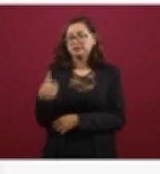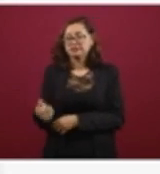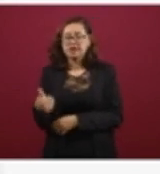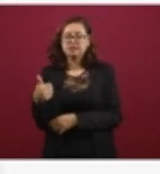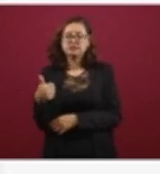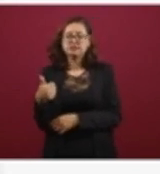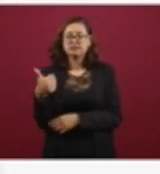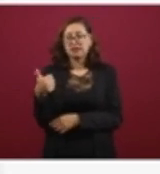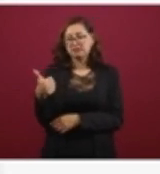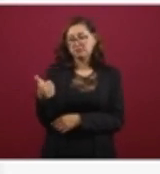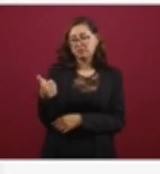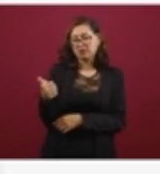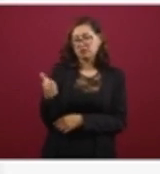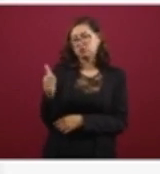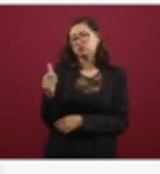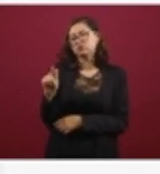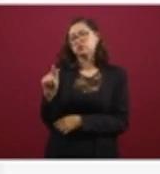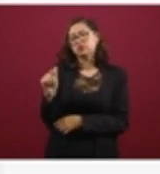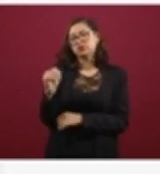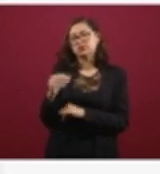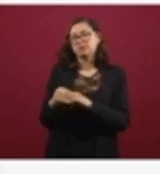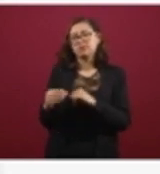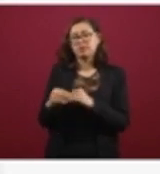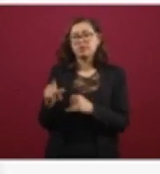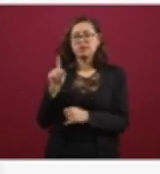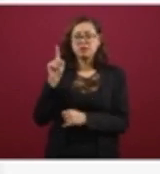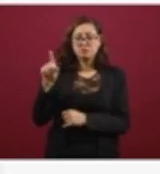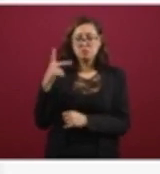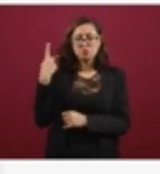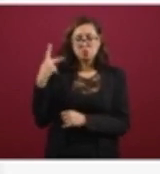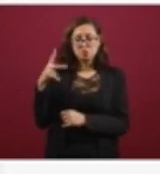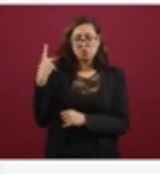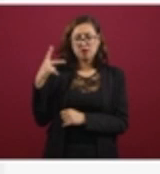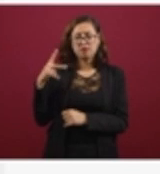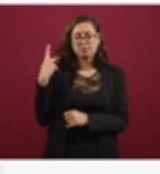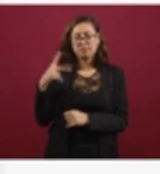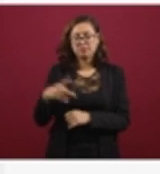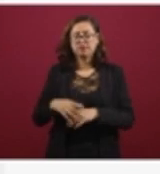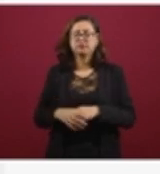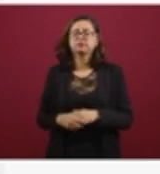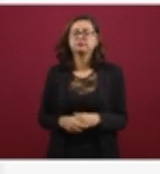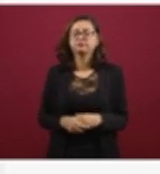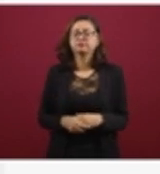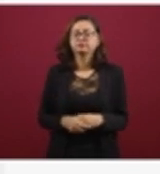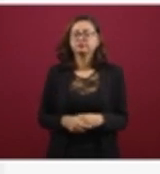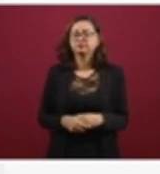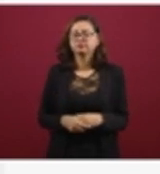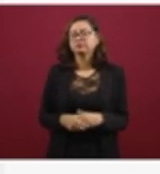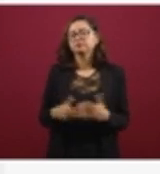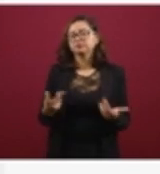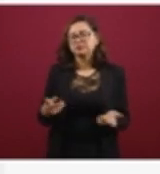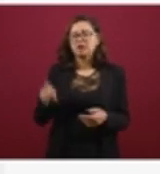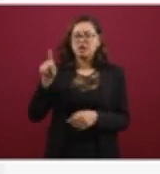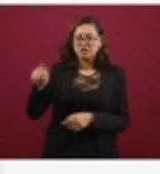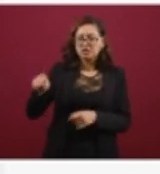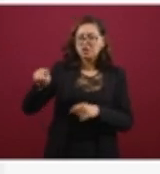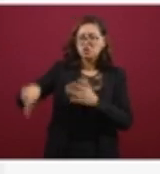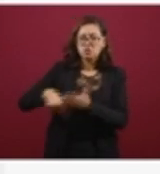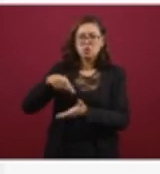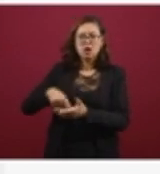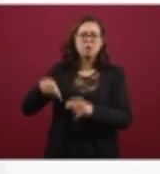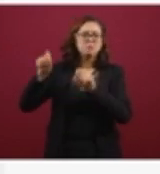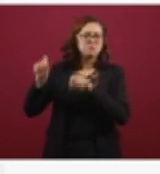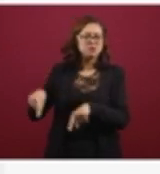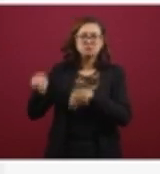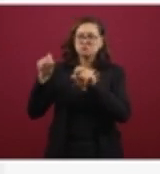6 pesos con 79 centavos por litro en Santiago, Mihuatlán, Puebla, Central de Abastos, Tehuacán, que varias veces se ha distinguido ya